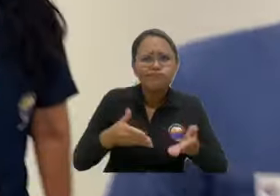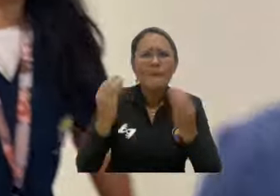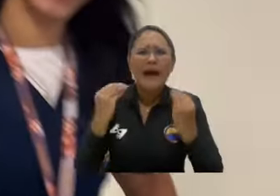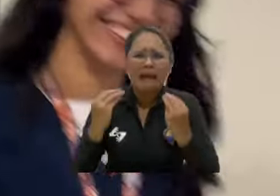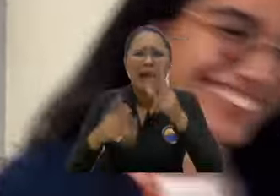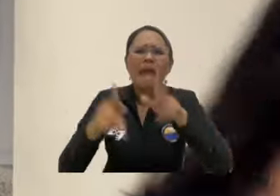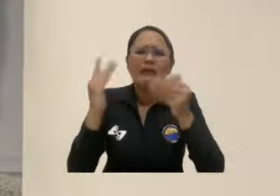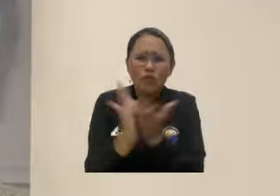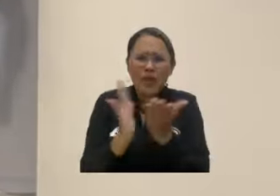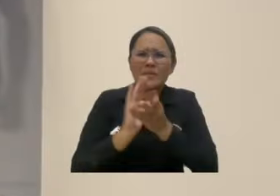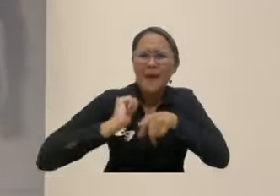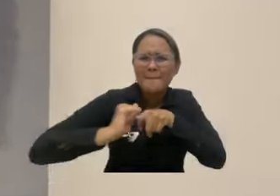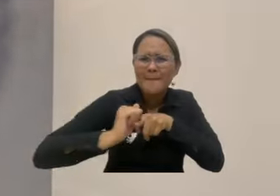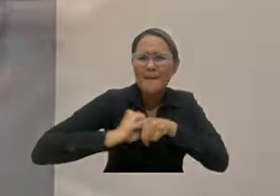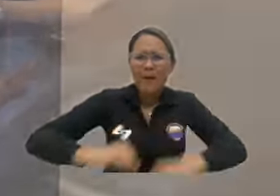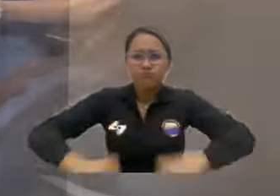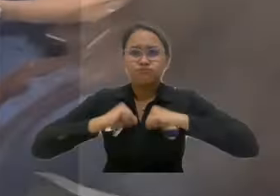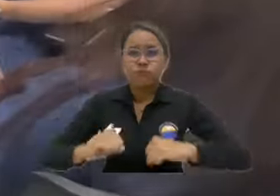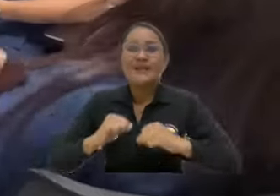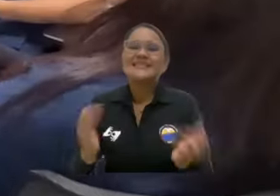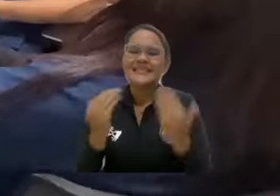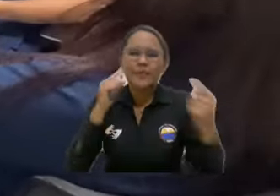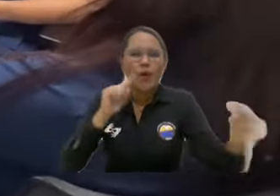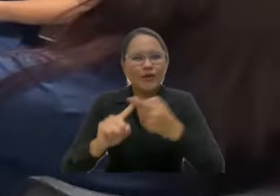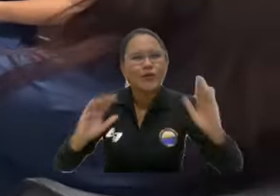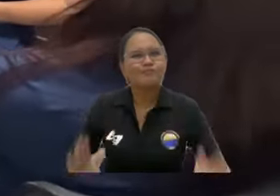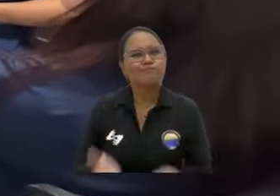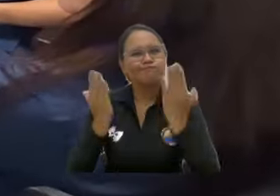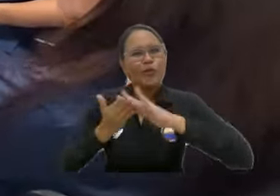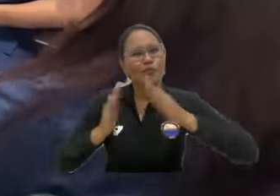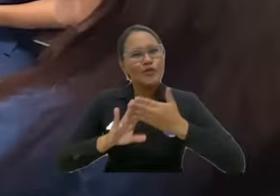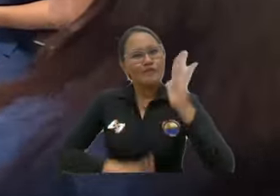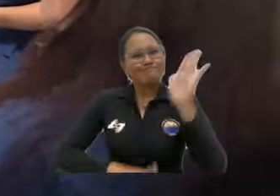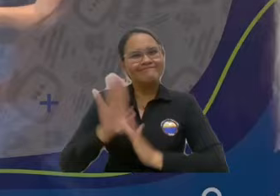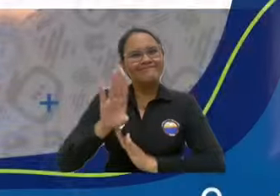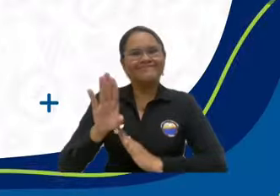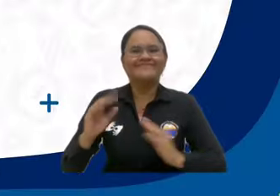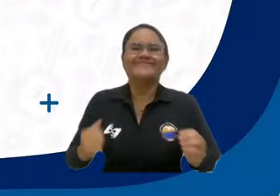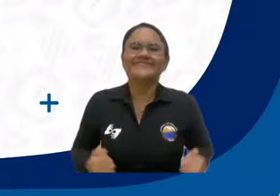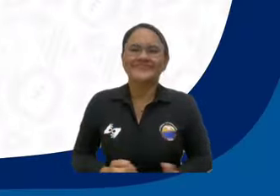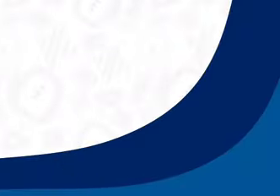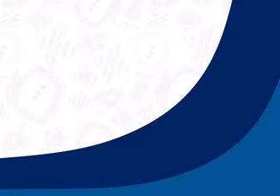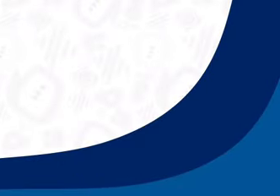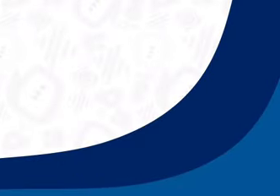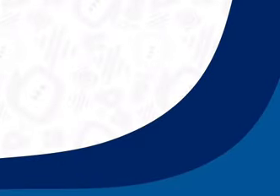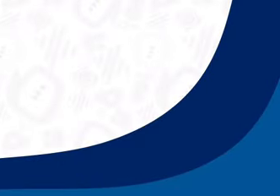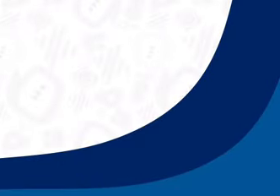práctica de estudiantes, mostramos los avances que impactan positivamente a las comunidades.